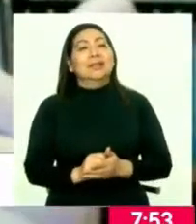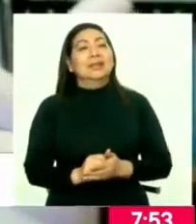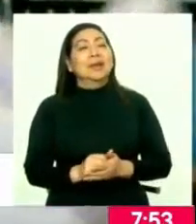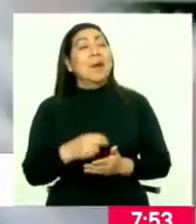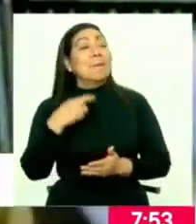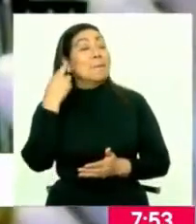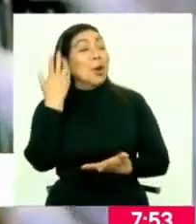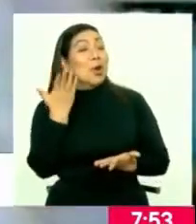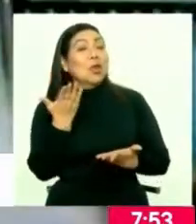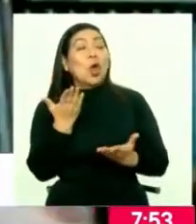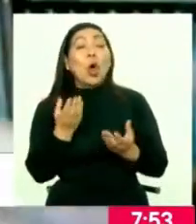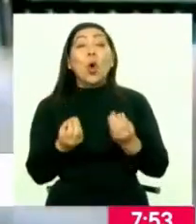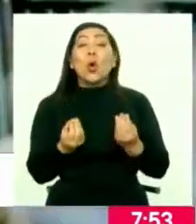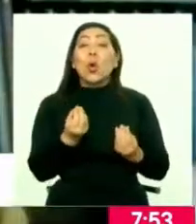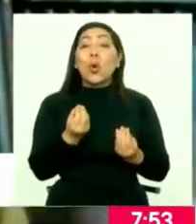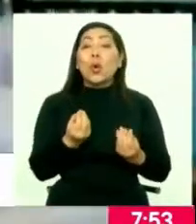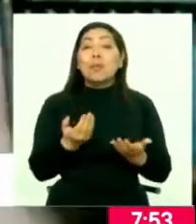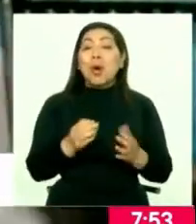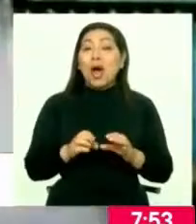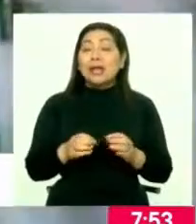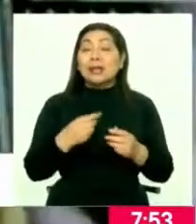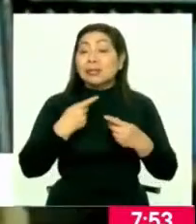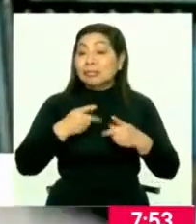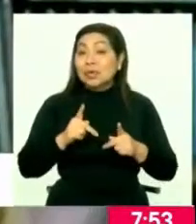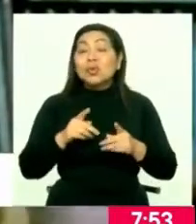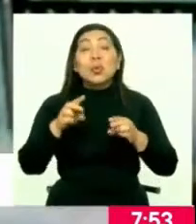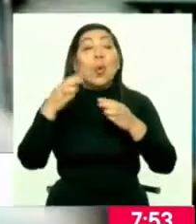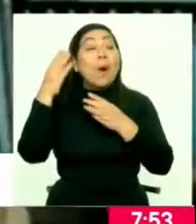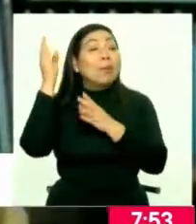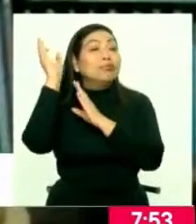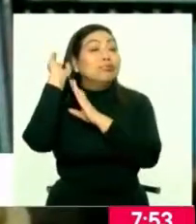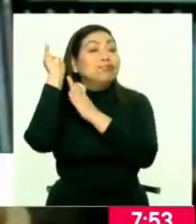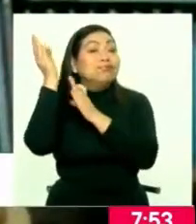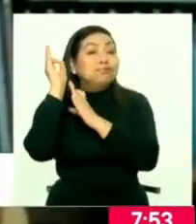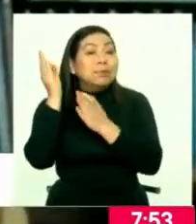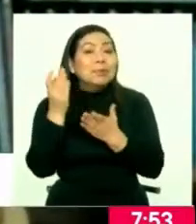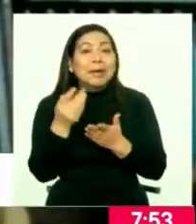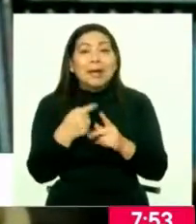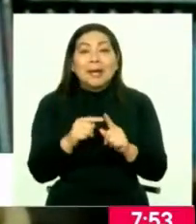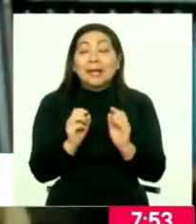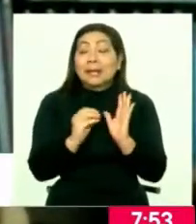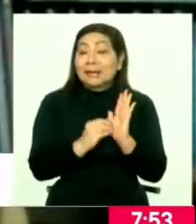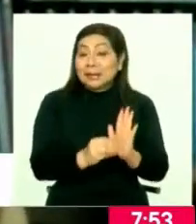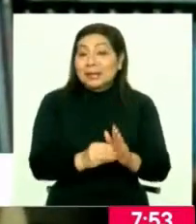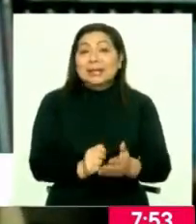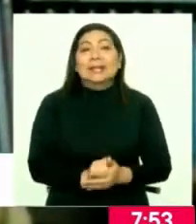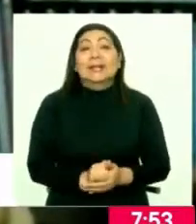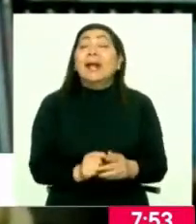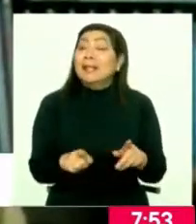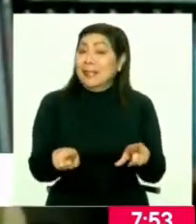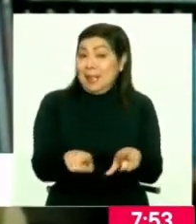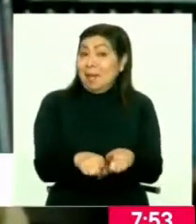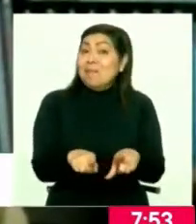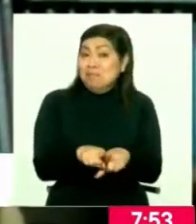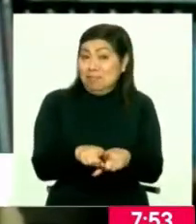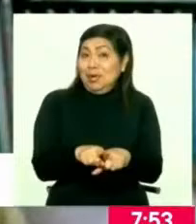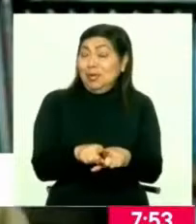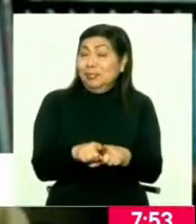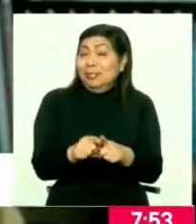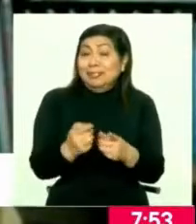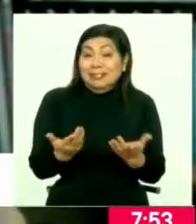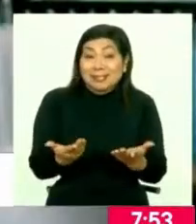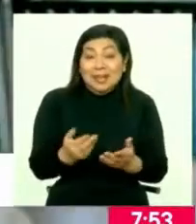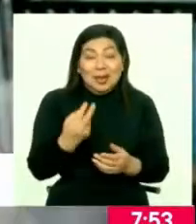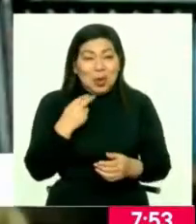ámbito político o la manera como los políticos transmiten su mensaje justamente para tener la opinión pública a su lado, también la tiene que hacer un rey.